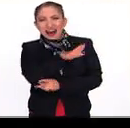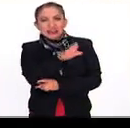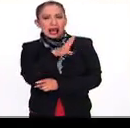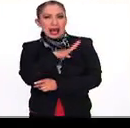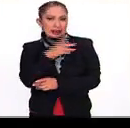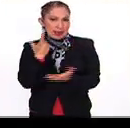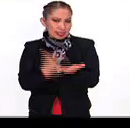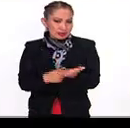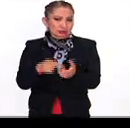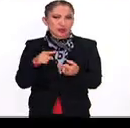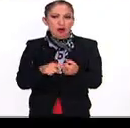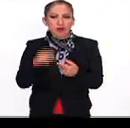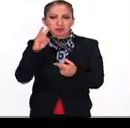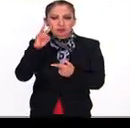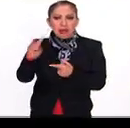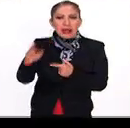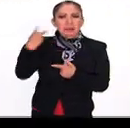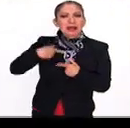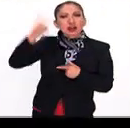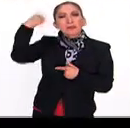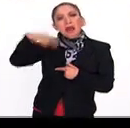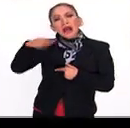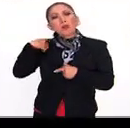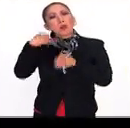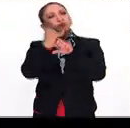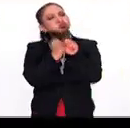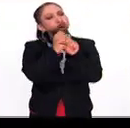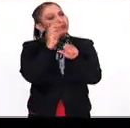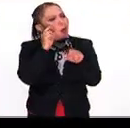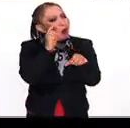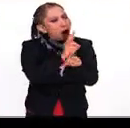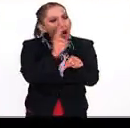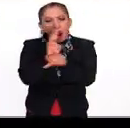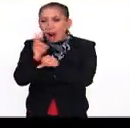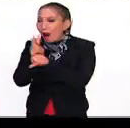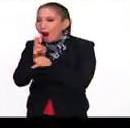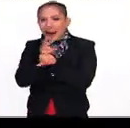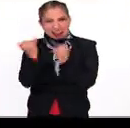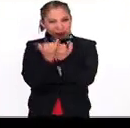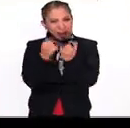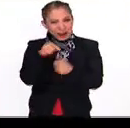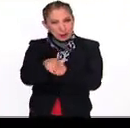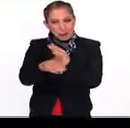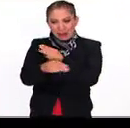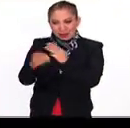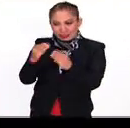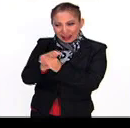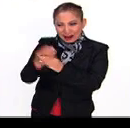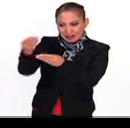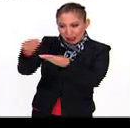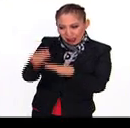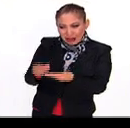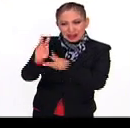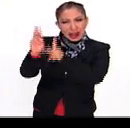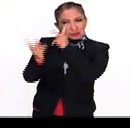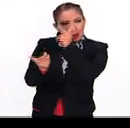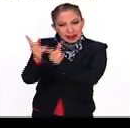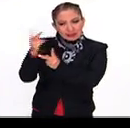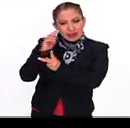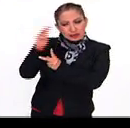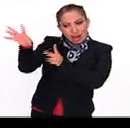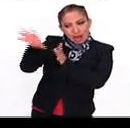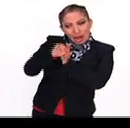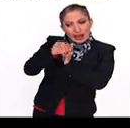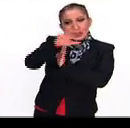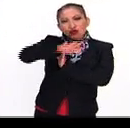que incluye la visualidad de los viajeros, de los exploradores, pero también de los materiales botánicos